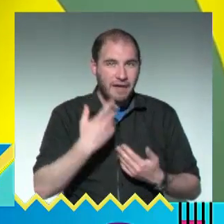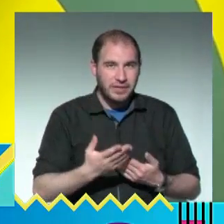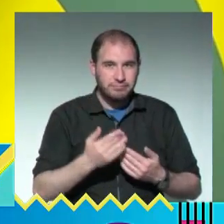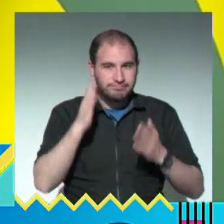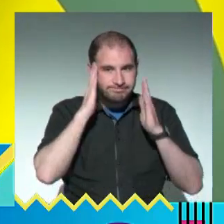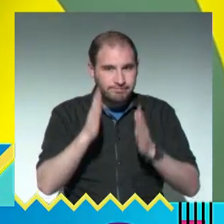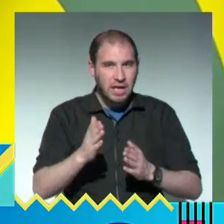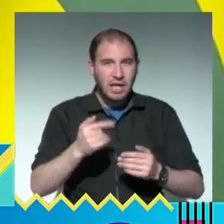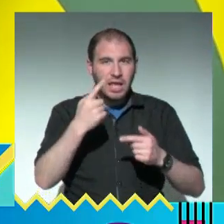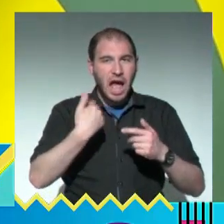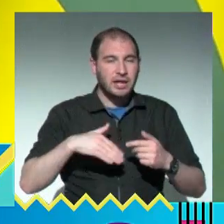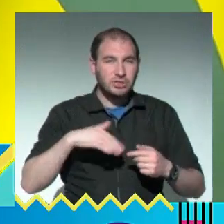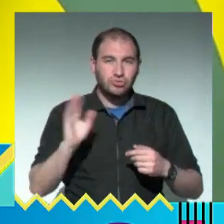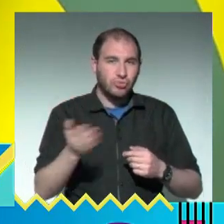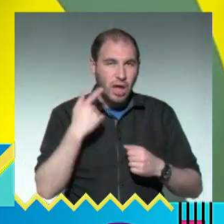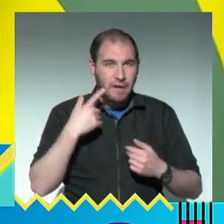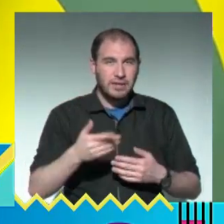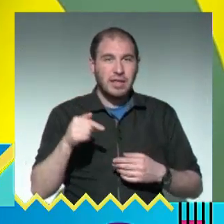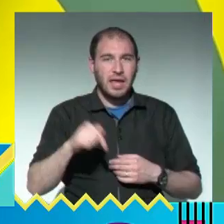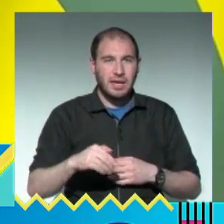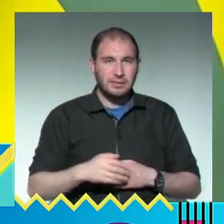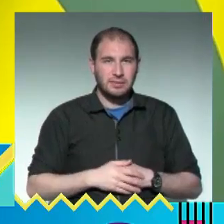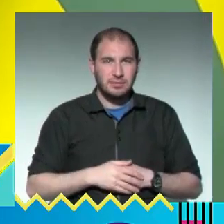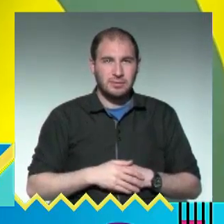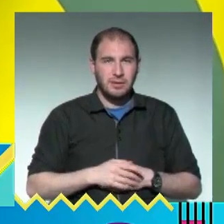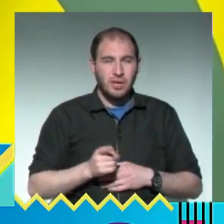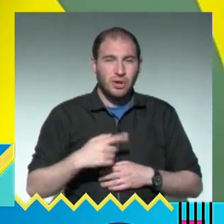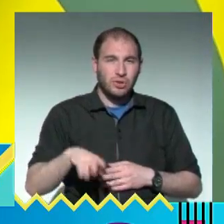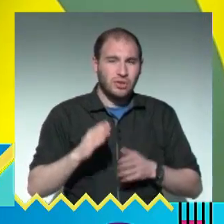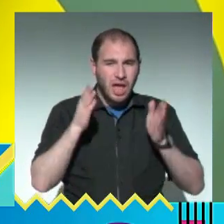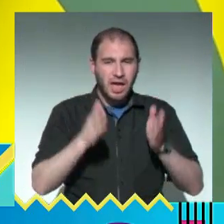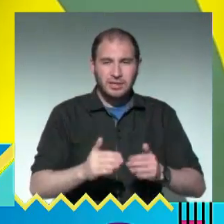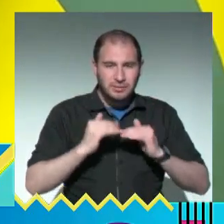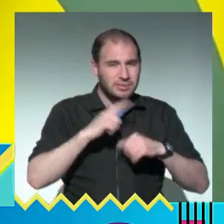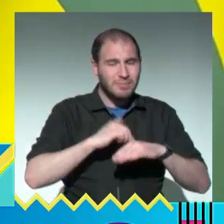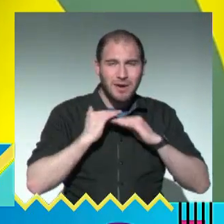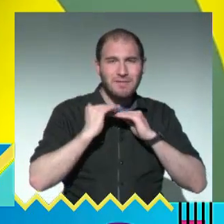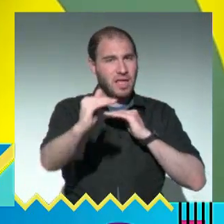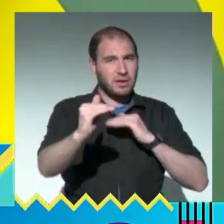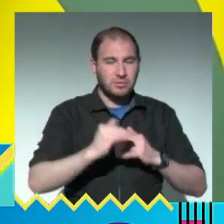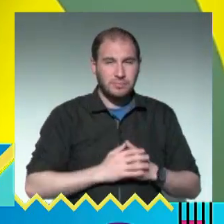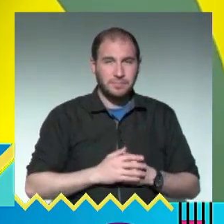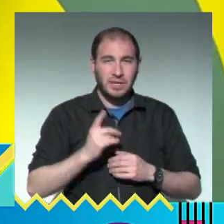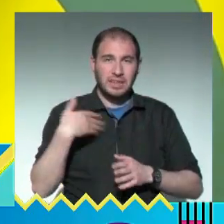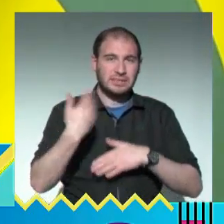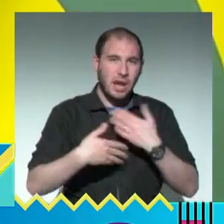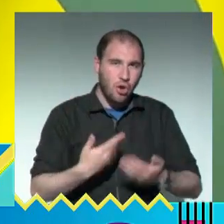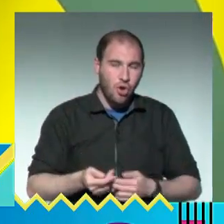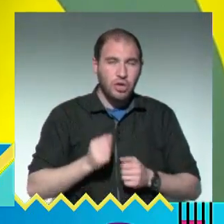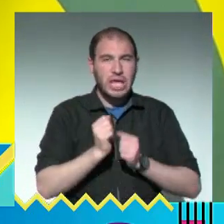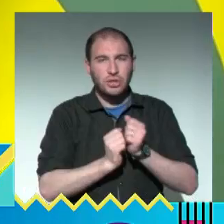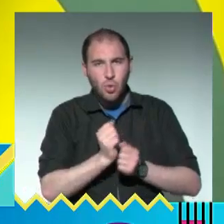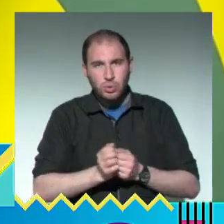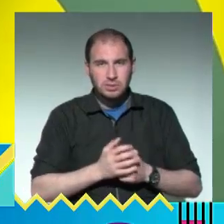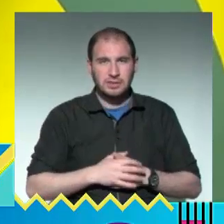pensar que todos los argentinos estemos decir, bueno, esta es nuestra estructura y mantenerla en el largo plazo. ¿Es el desarrollo, es la